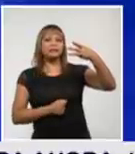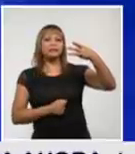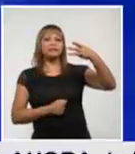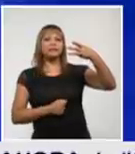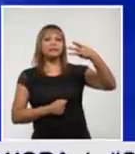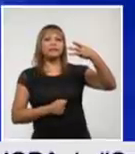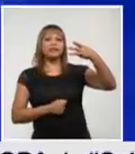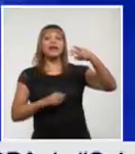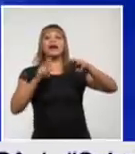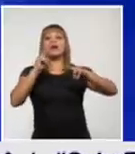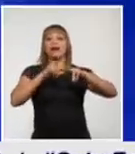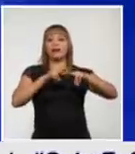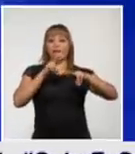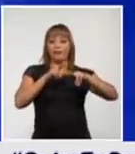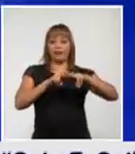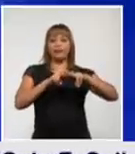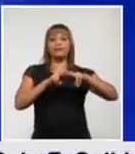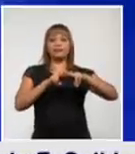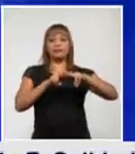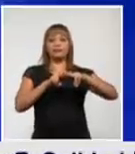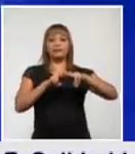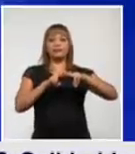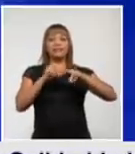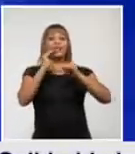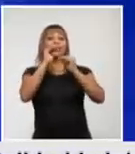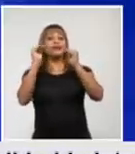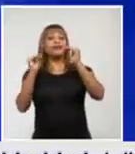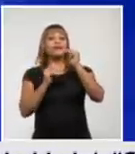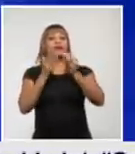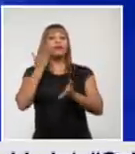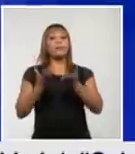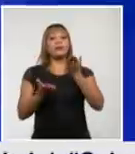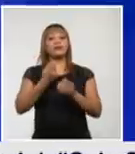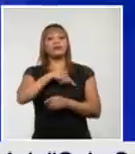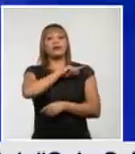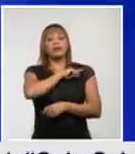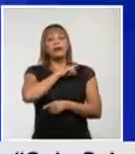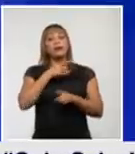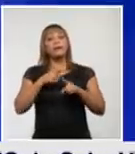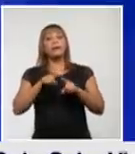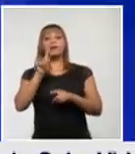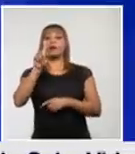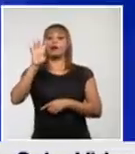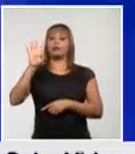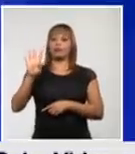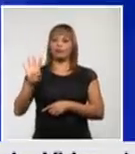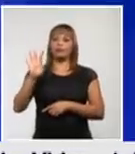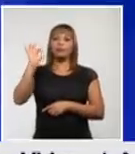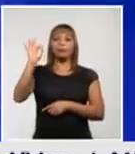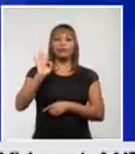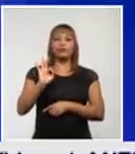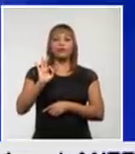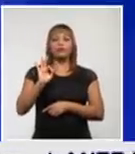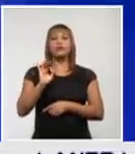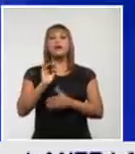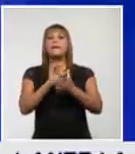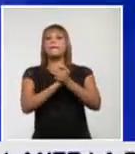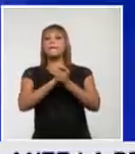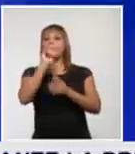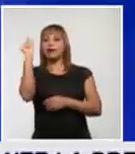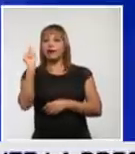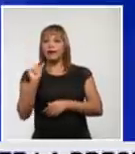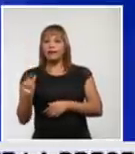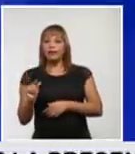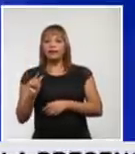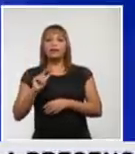La Habana, inferior al día de ayer, pero 14 todavía. Mayabeque, una